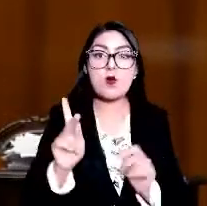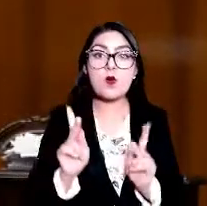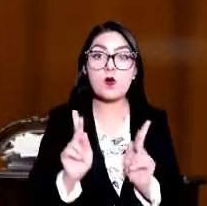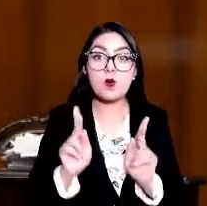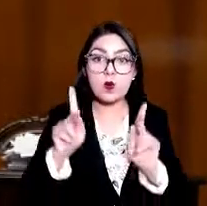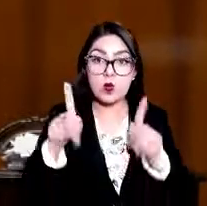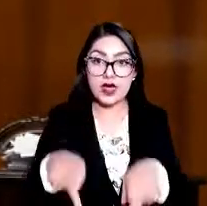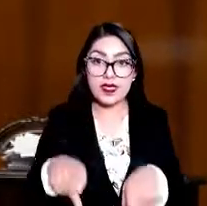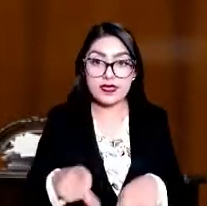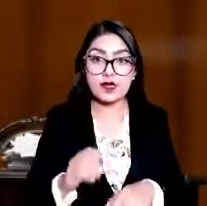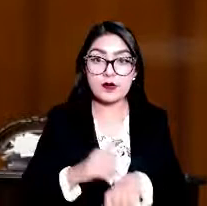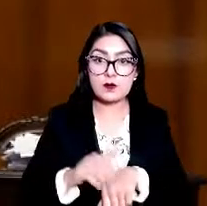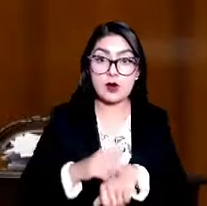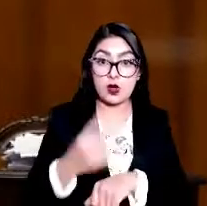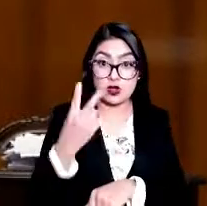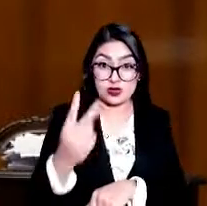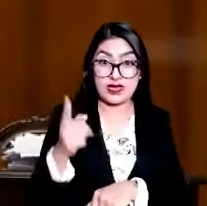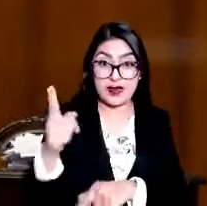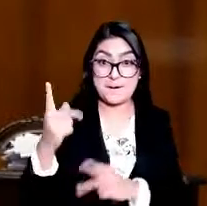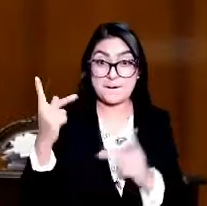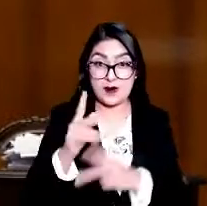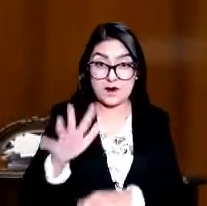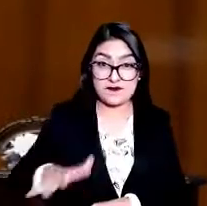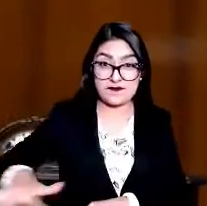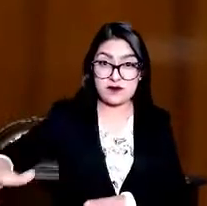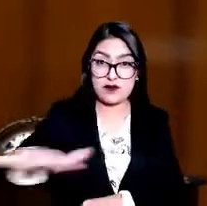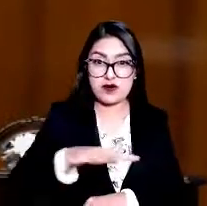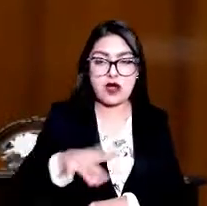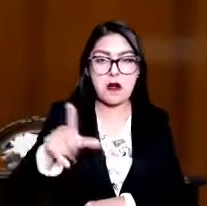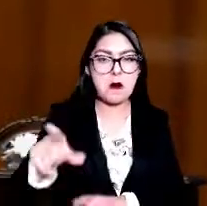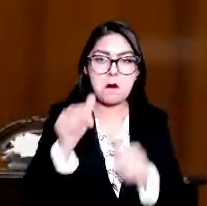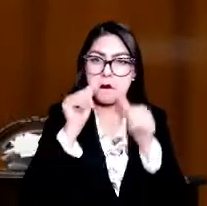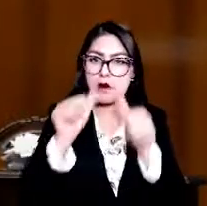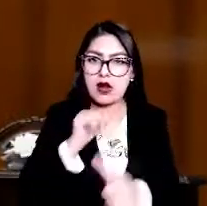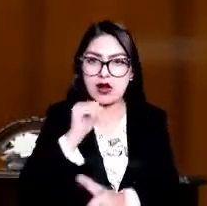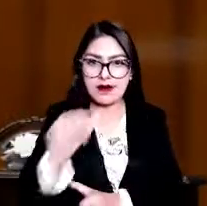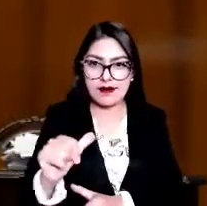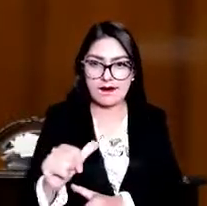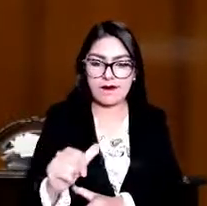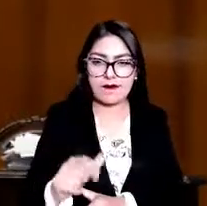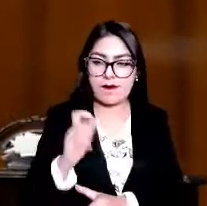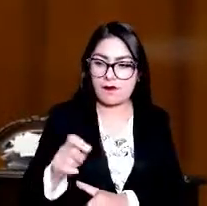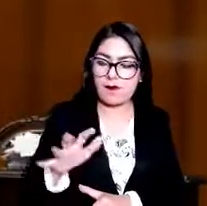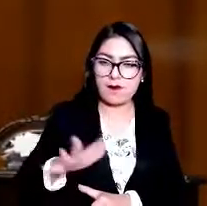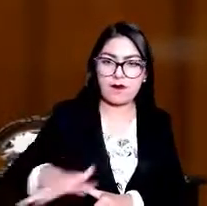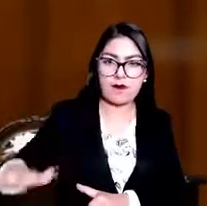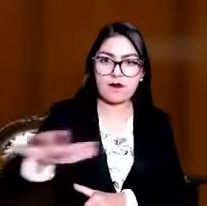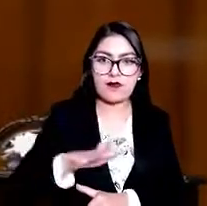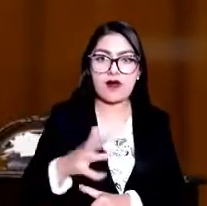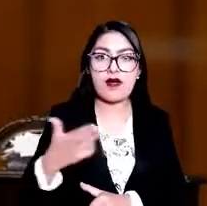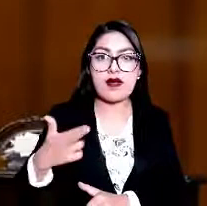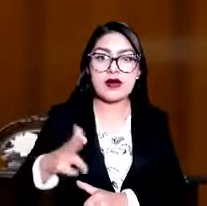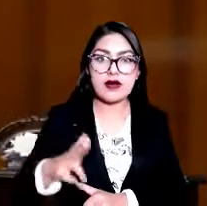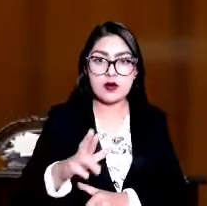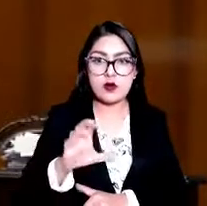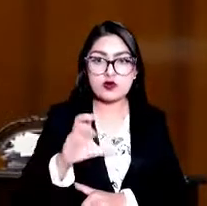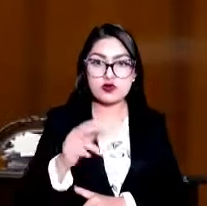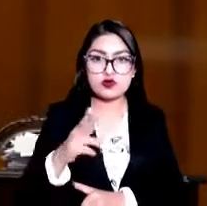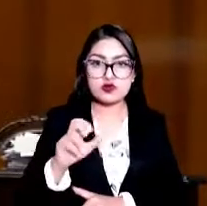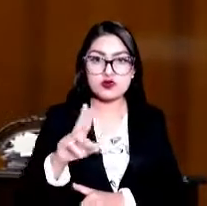en Periférico Oriente, sobre el brazo derecho del río Churubusco en el municipio de